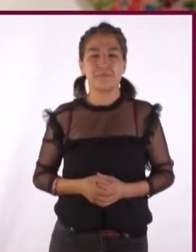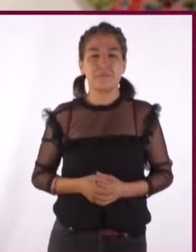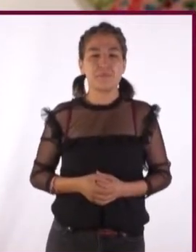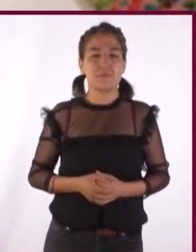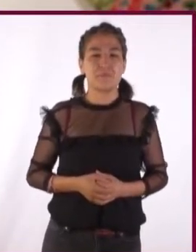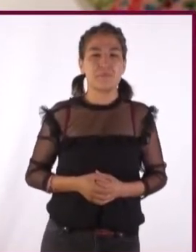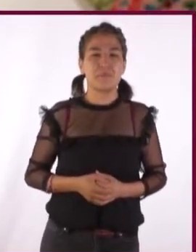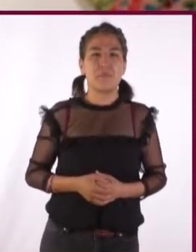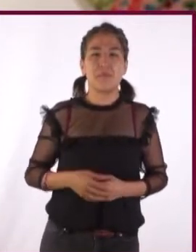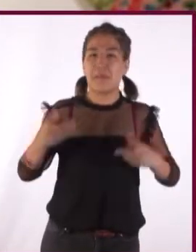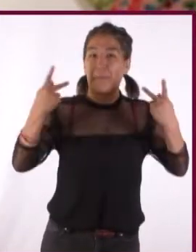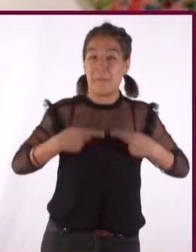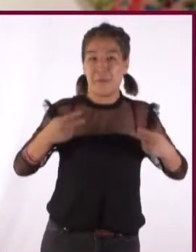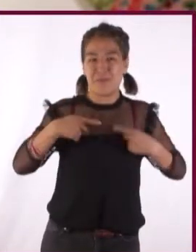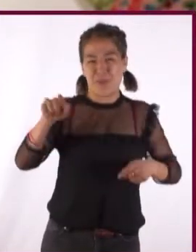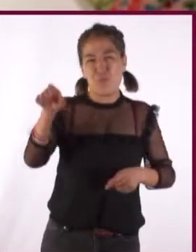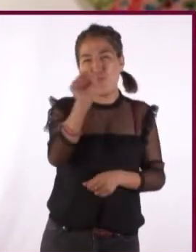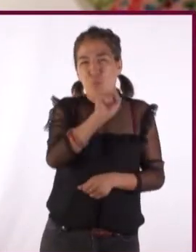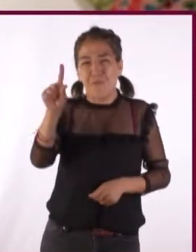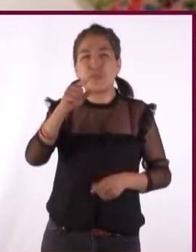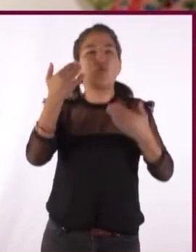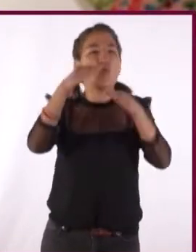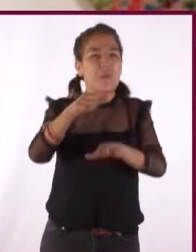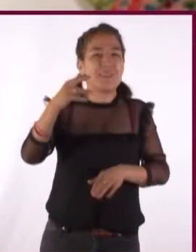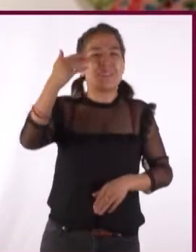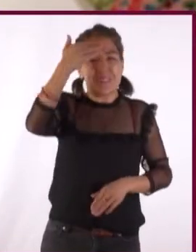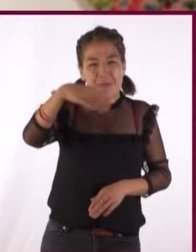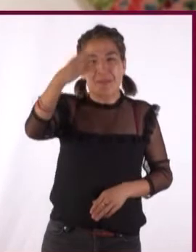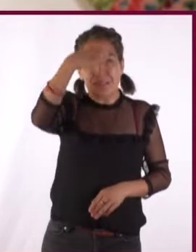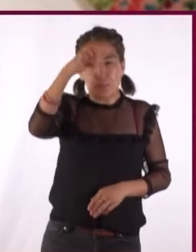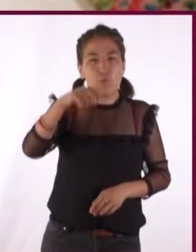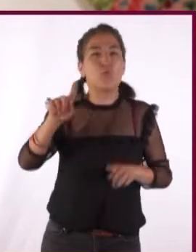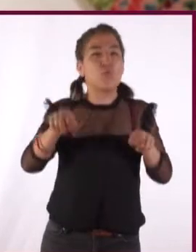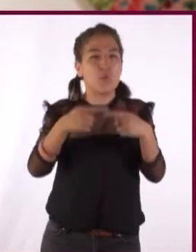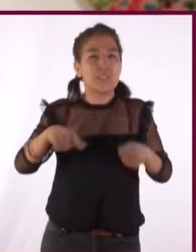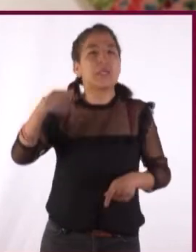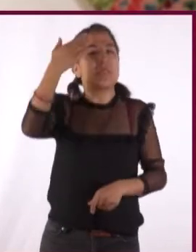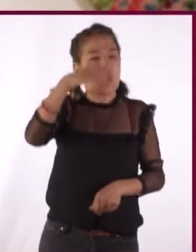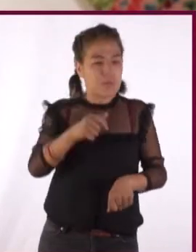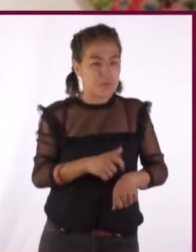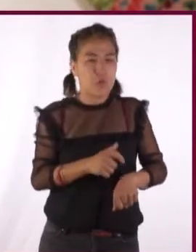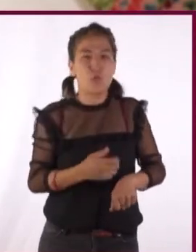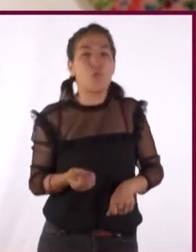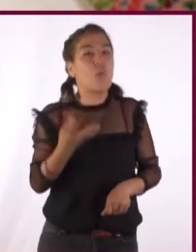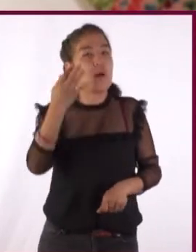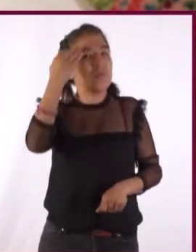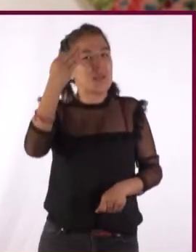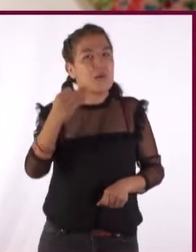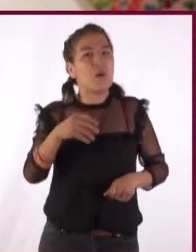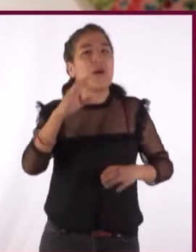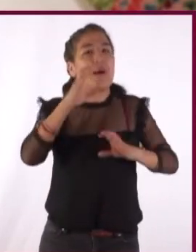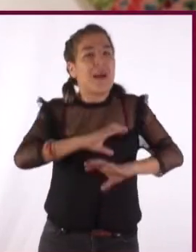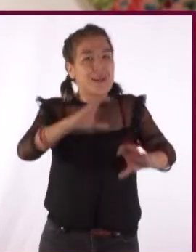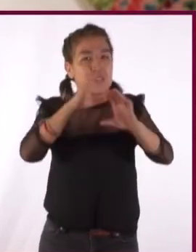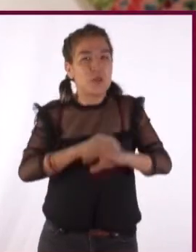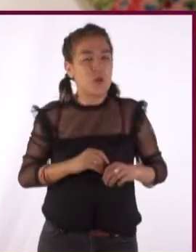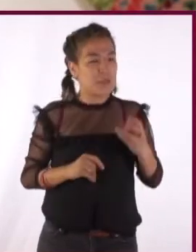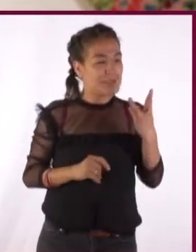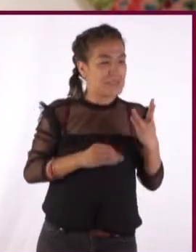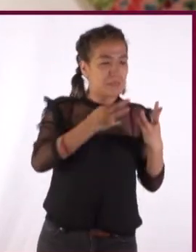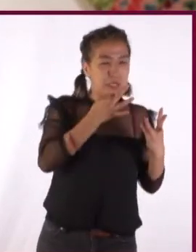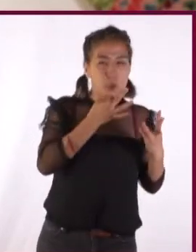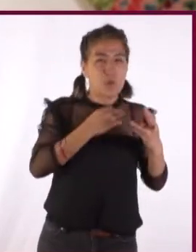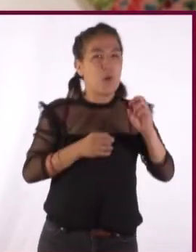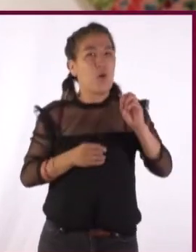Los grandes productores de música saben cuánto debe durar una canción, ¿no? Las canciones comerciales tienen que durar alrededor de 3